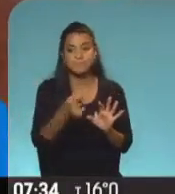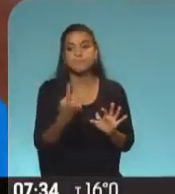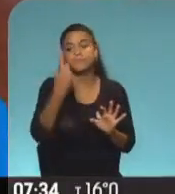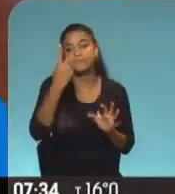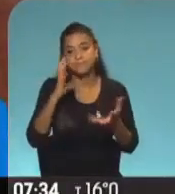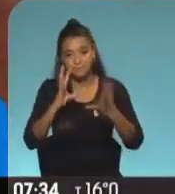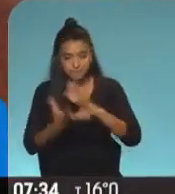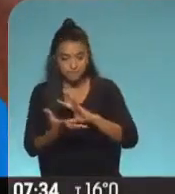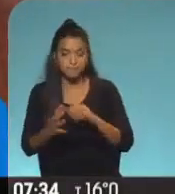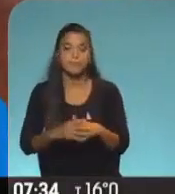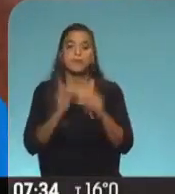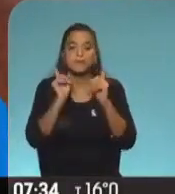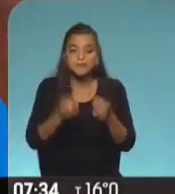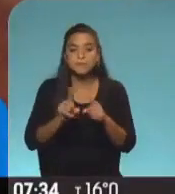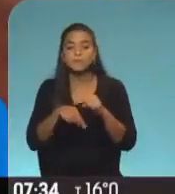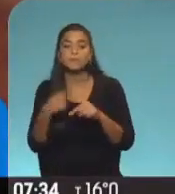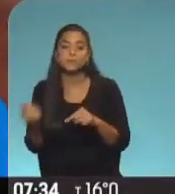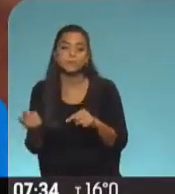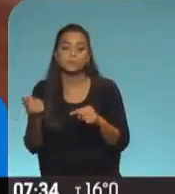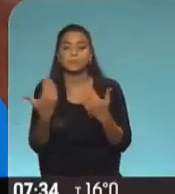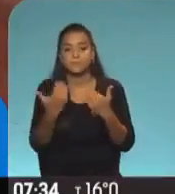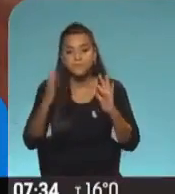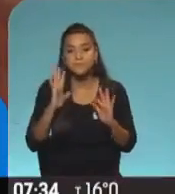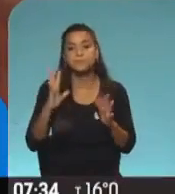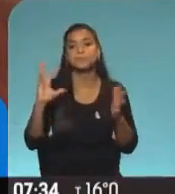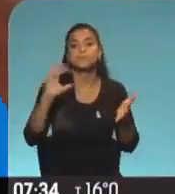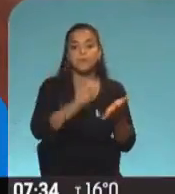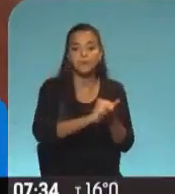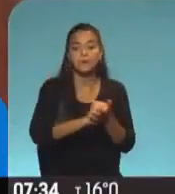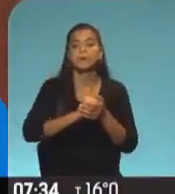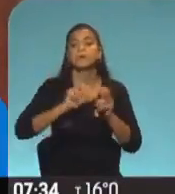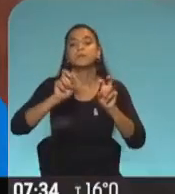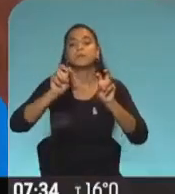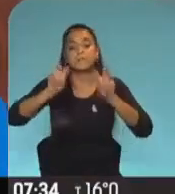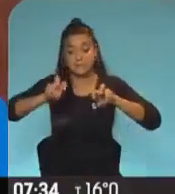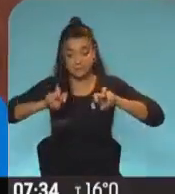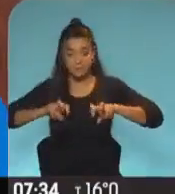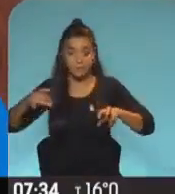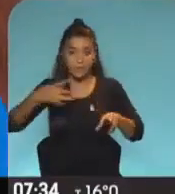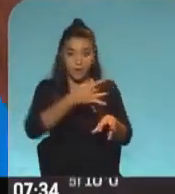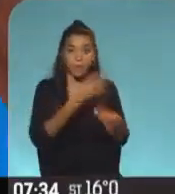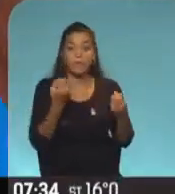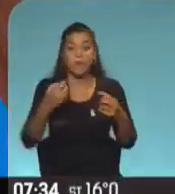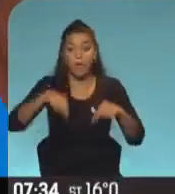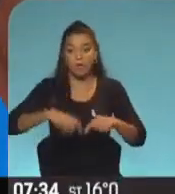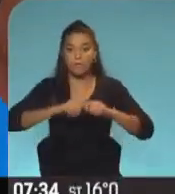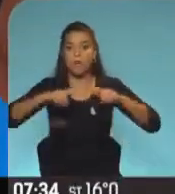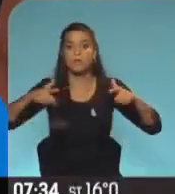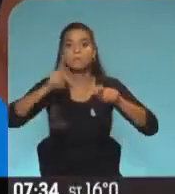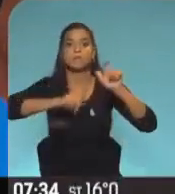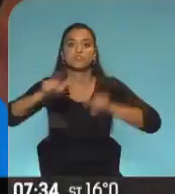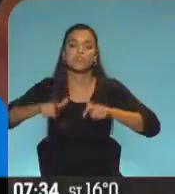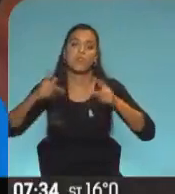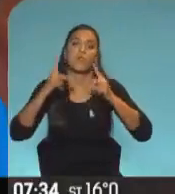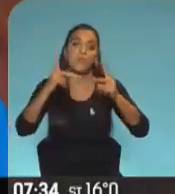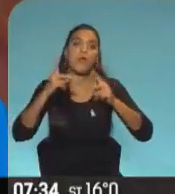las alternativas. También la otra posibilidad es la reserva de asientos en trenes, porque está aumentando la cantidad de gente que viaja en tren